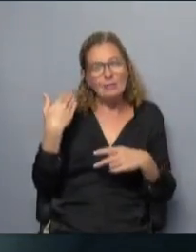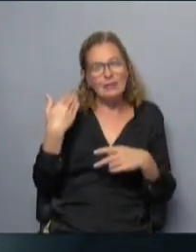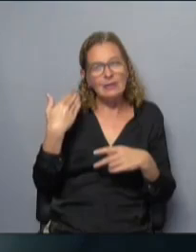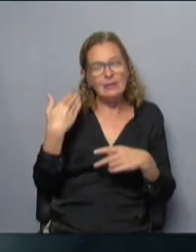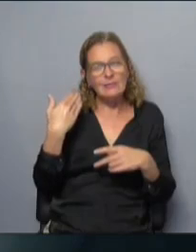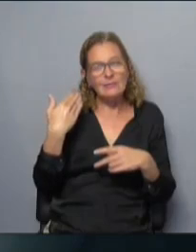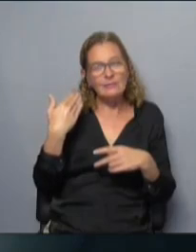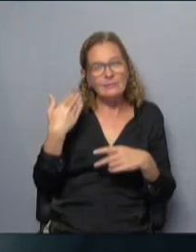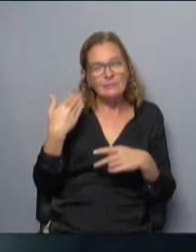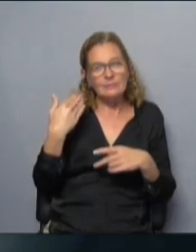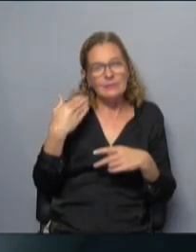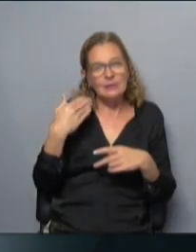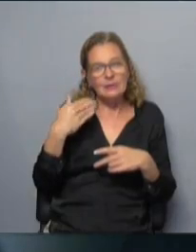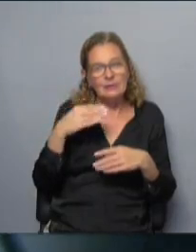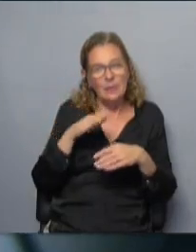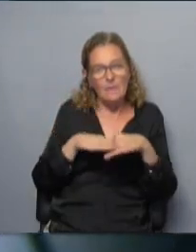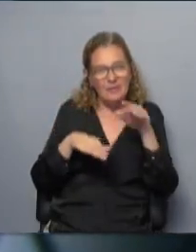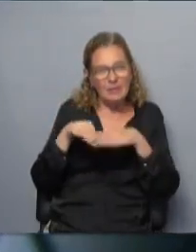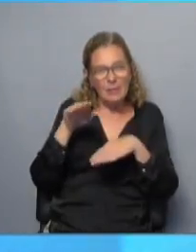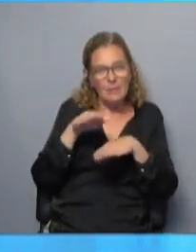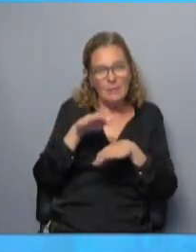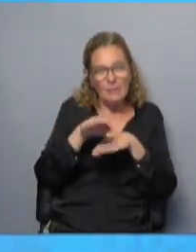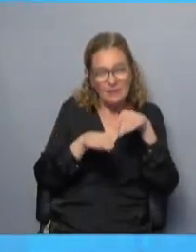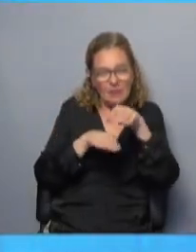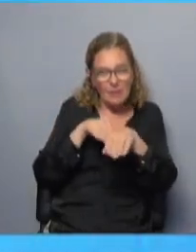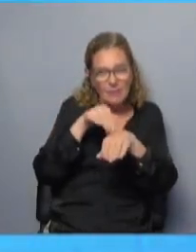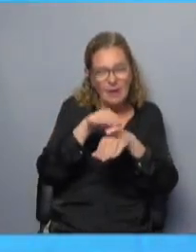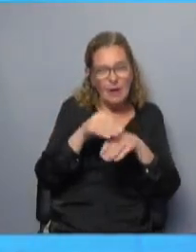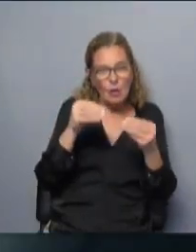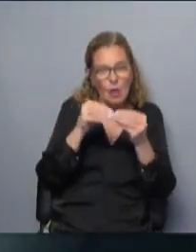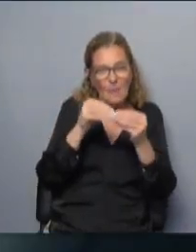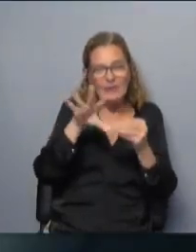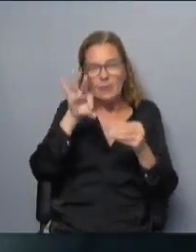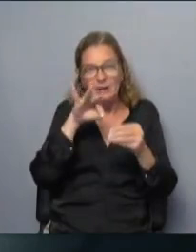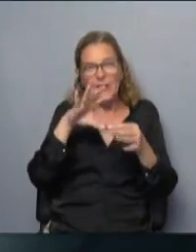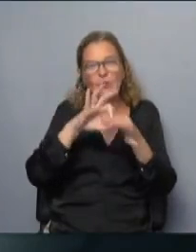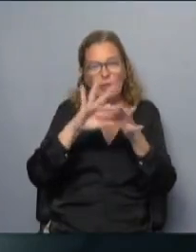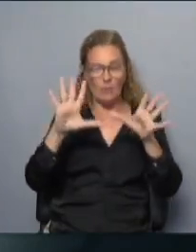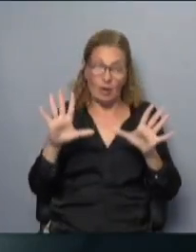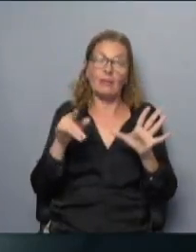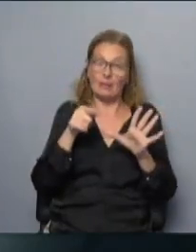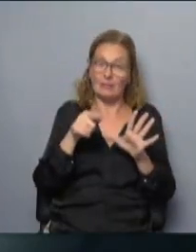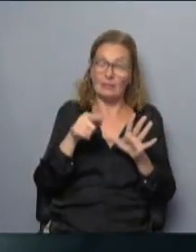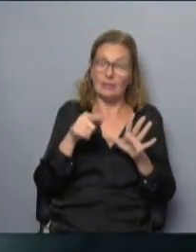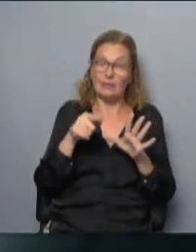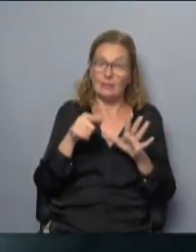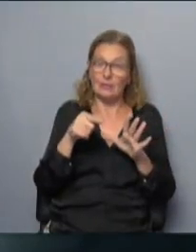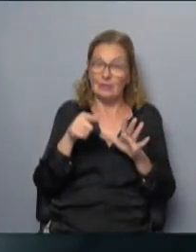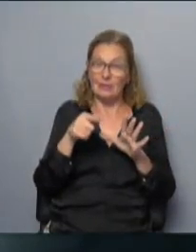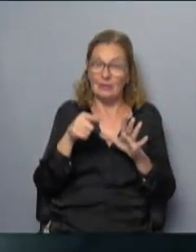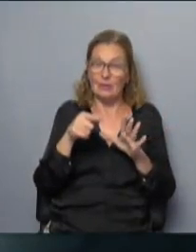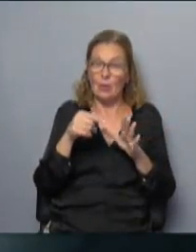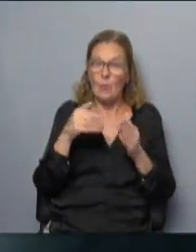se pisaba así hasta que pueda elegir los cuadros eso que lo haga los compañeros eso democracia hay un procedimiento